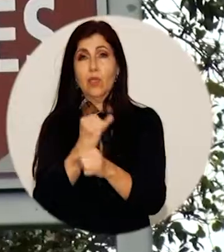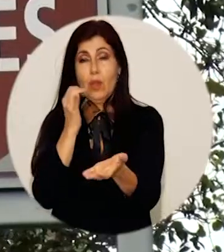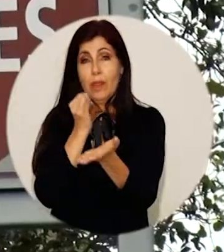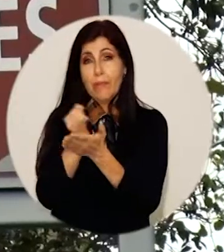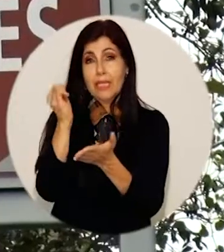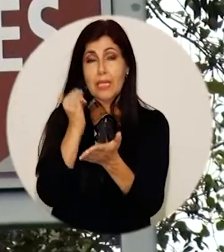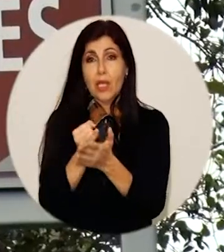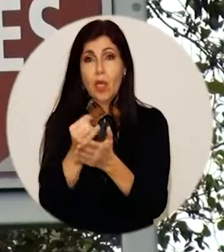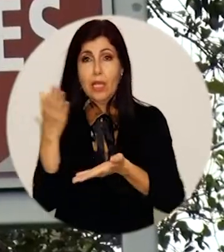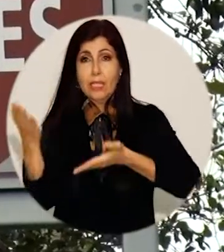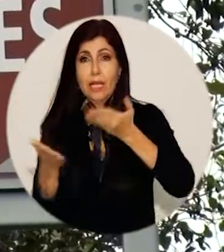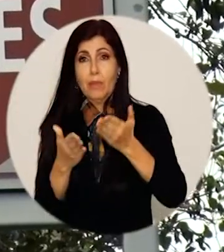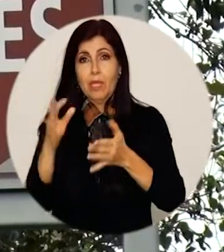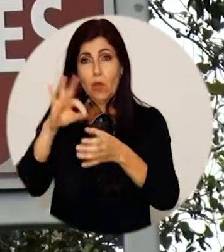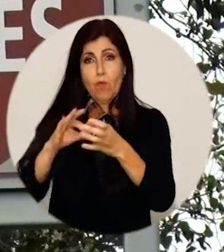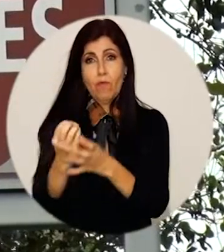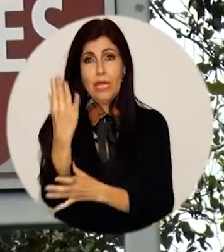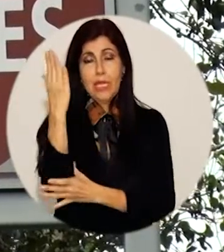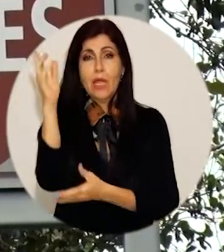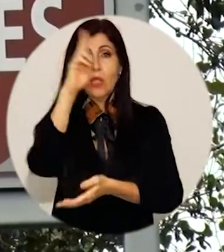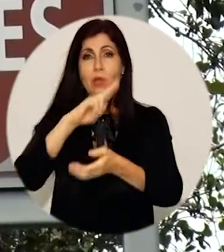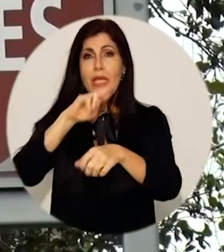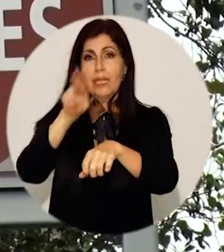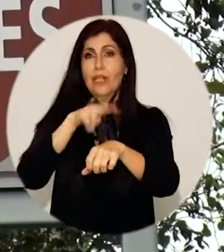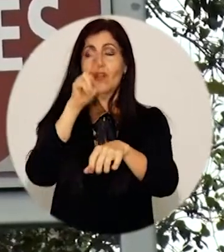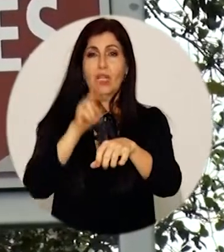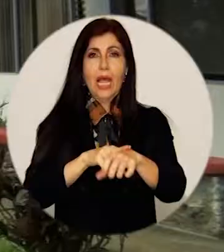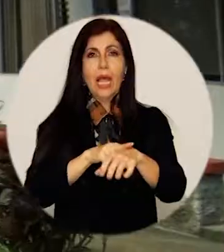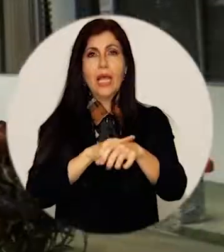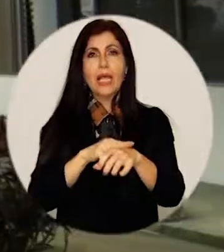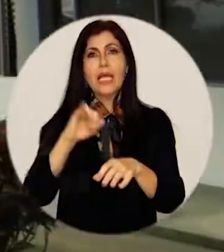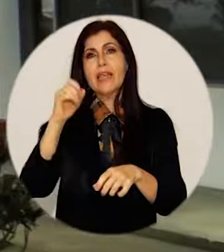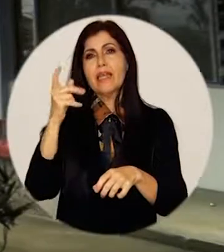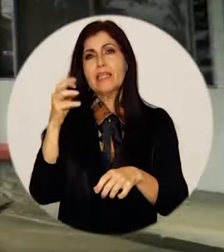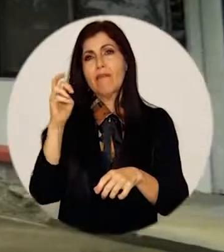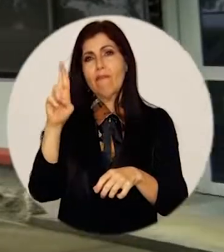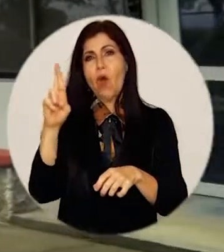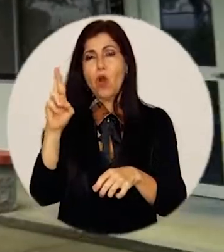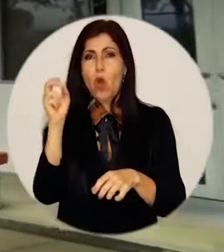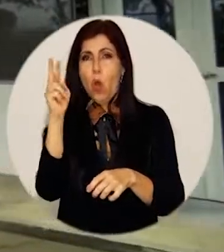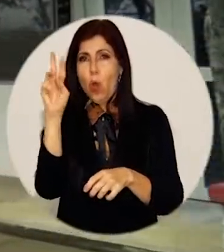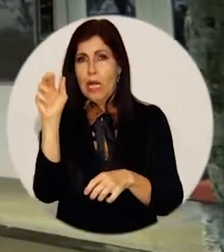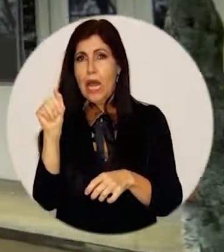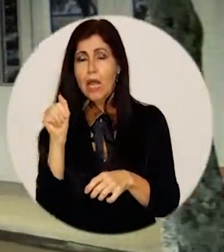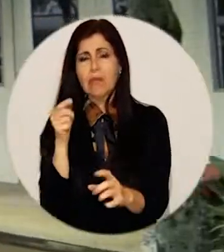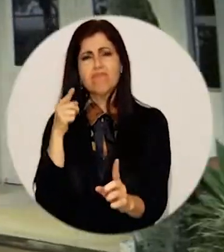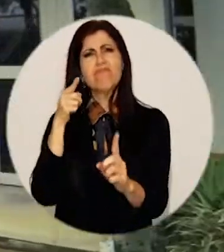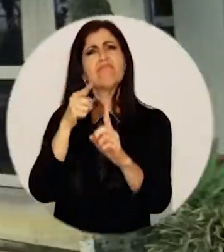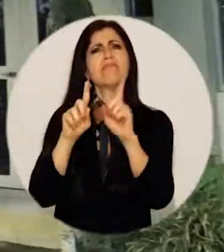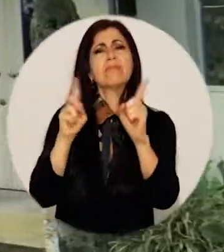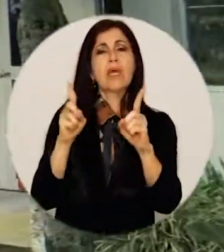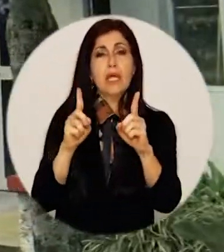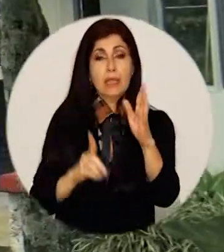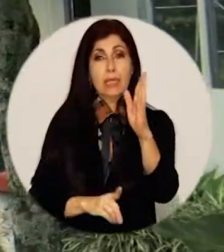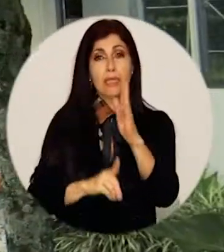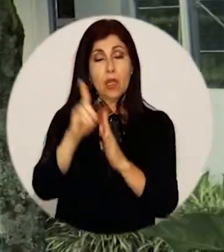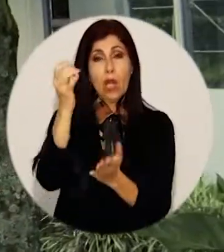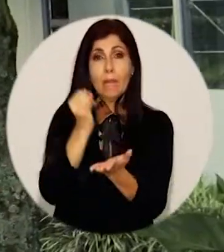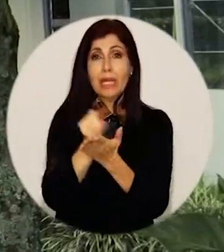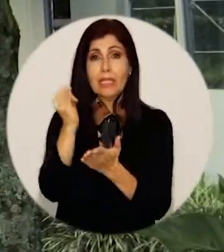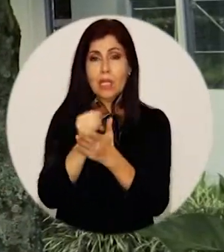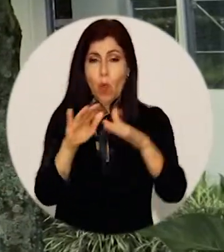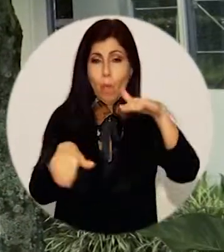El Instituto de Investigación y Servicios Forestales de la Universidad Nacional, INICEFOR UNA, tiene como objetivo